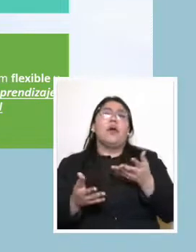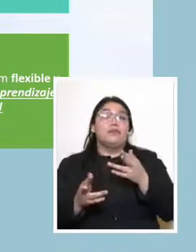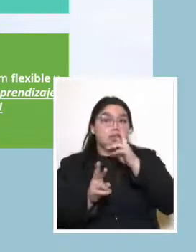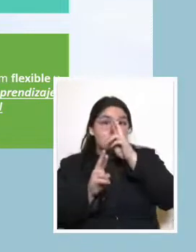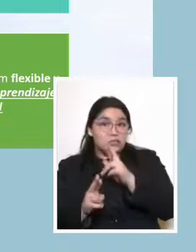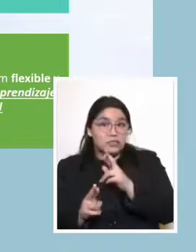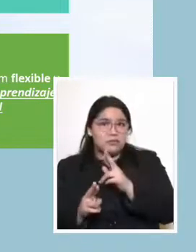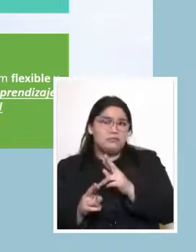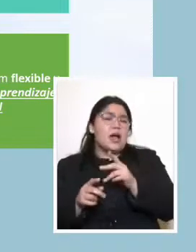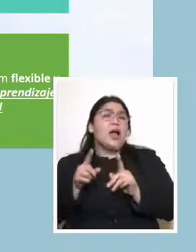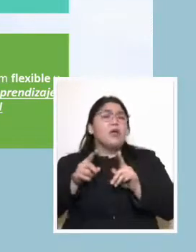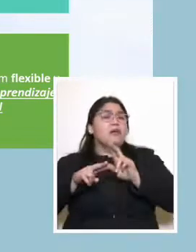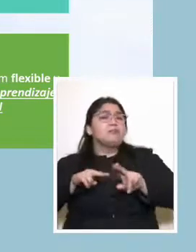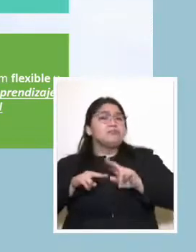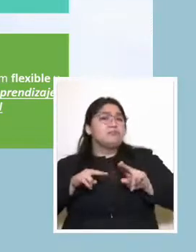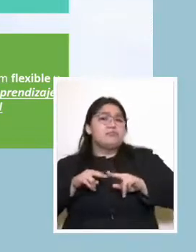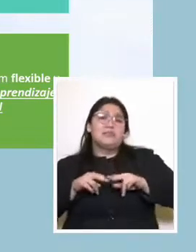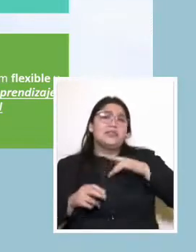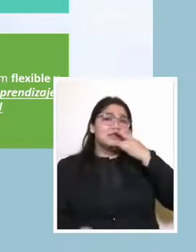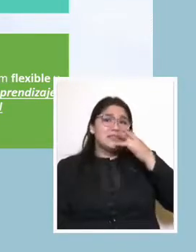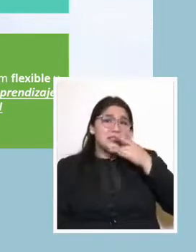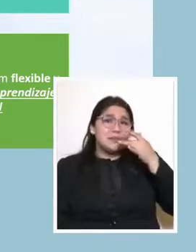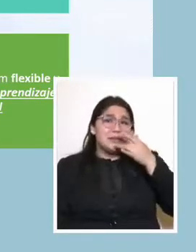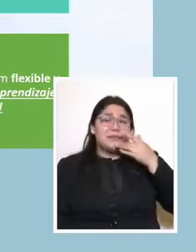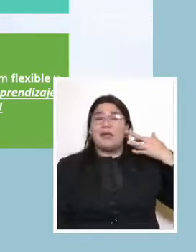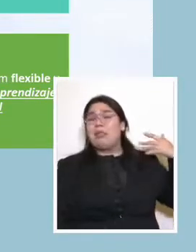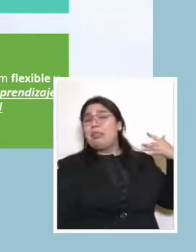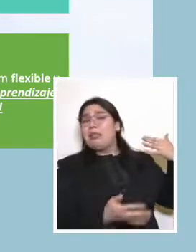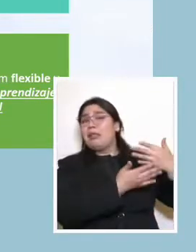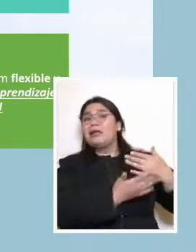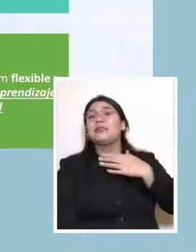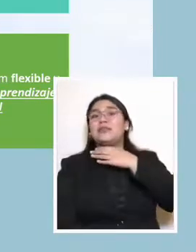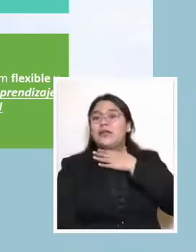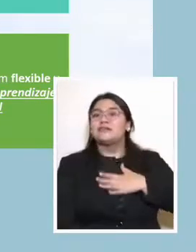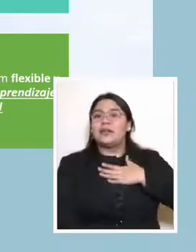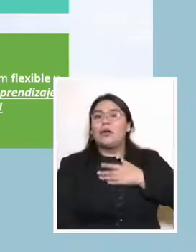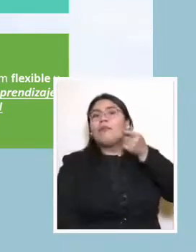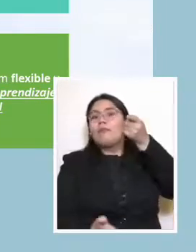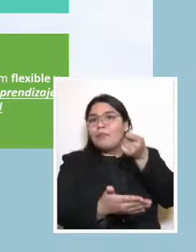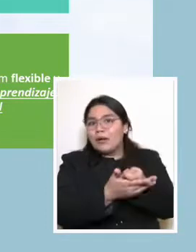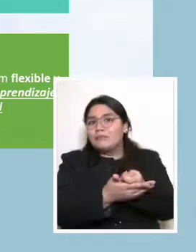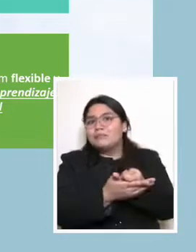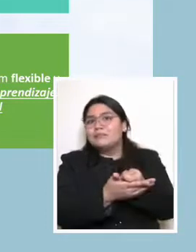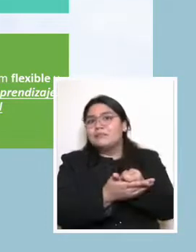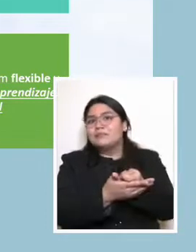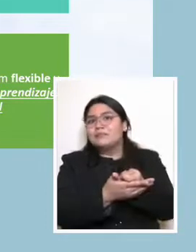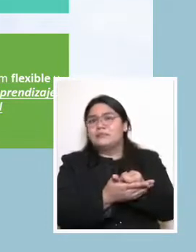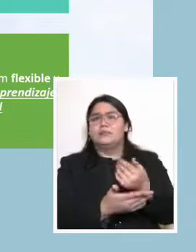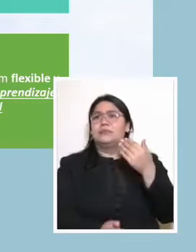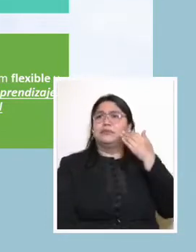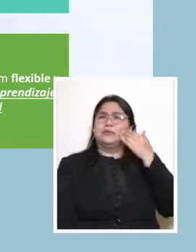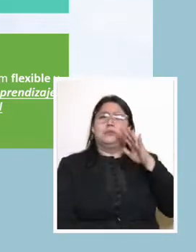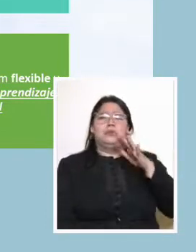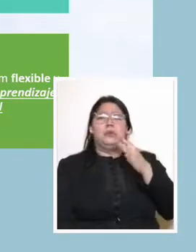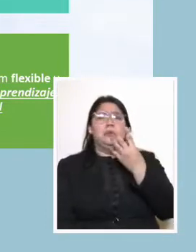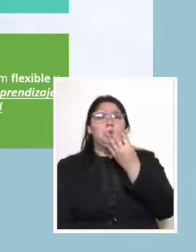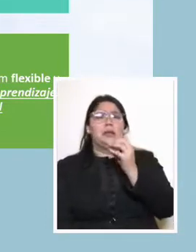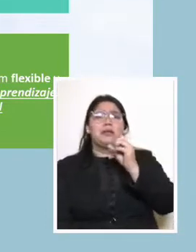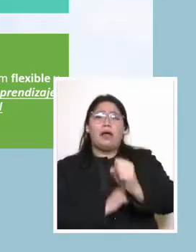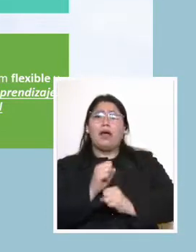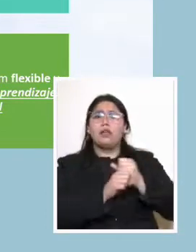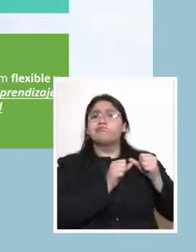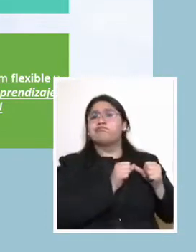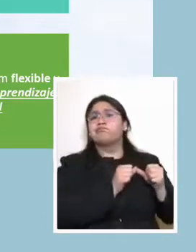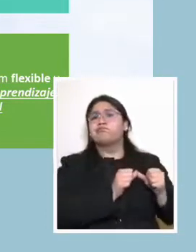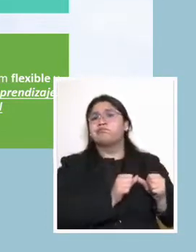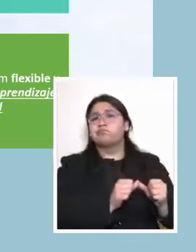Nosotros queremos avanzar en el pago de la deuda histórica, que sin duda que es una gran deuda, ¿no es cierto?, de cuánto, 40 años tiene.